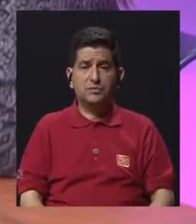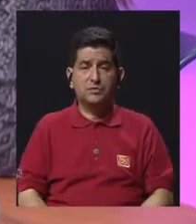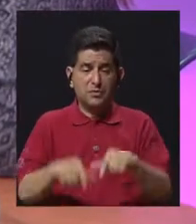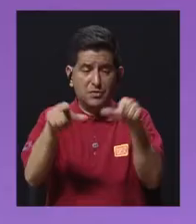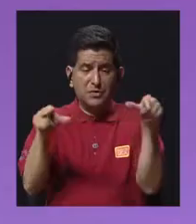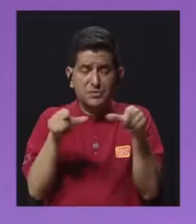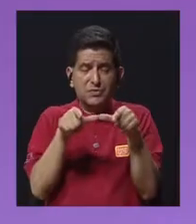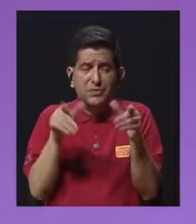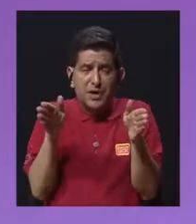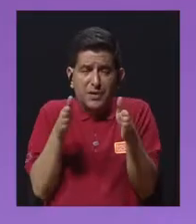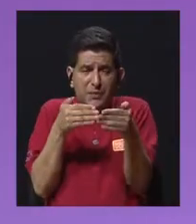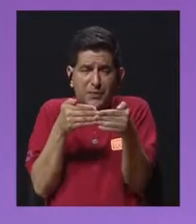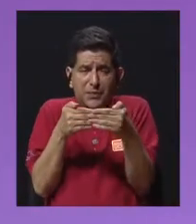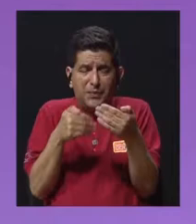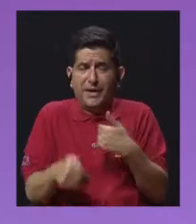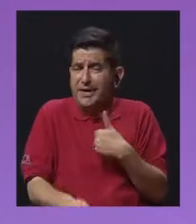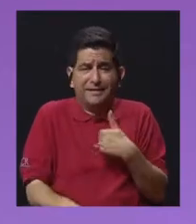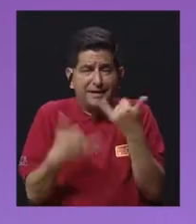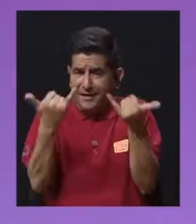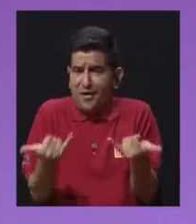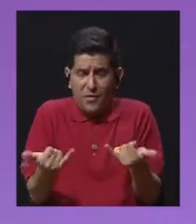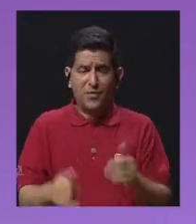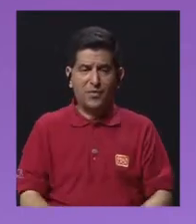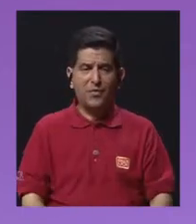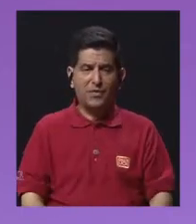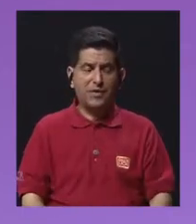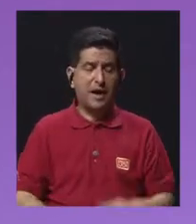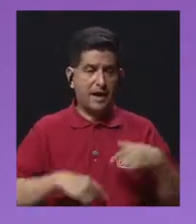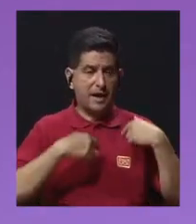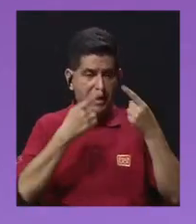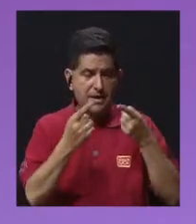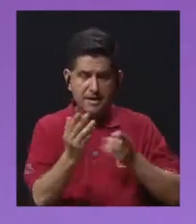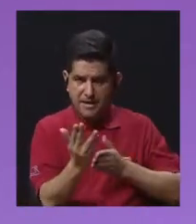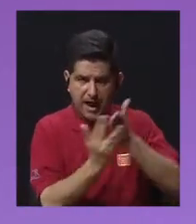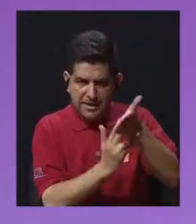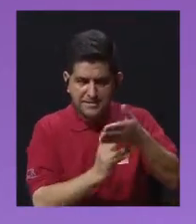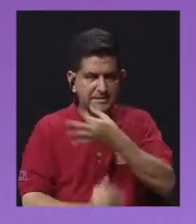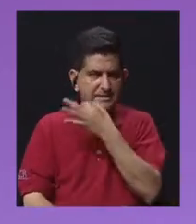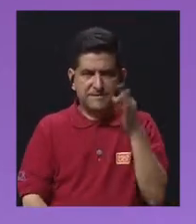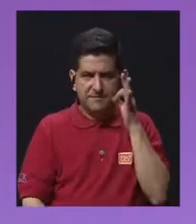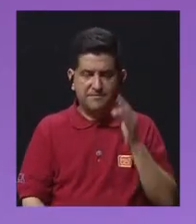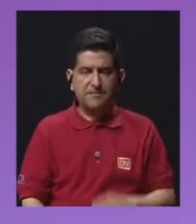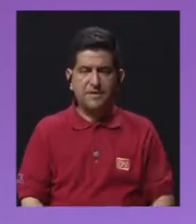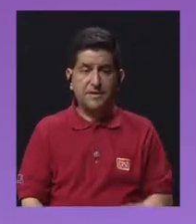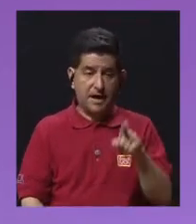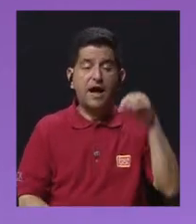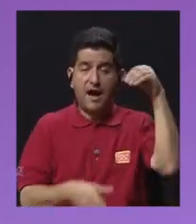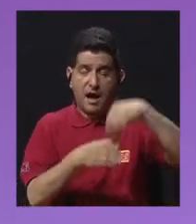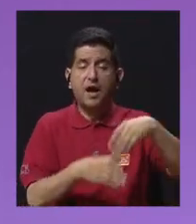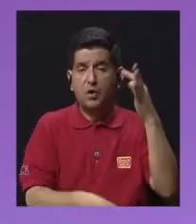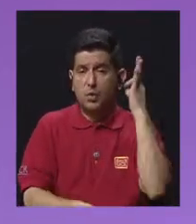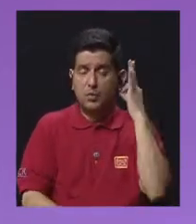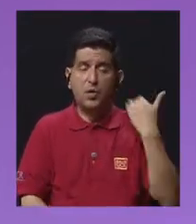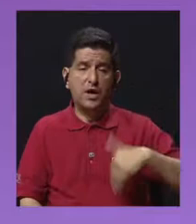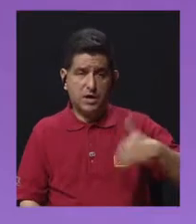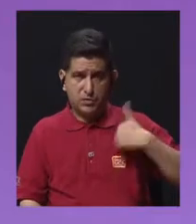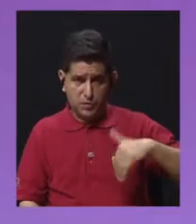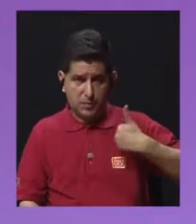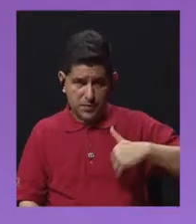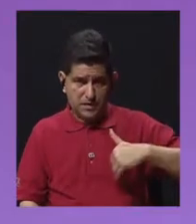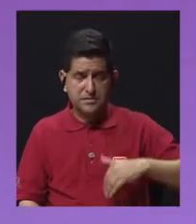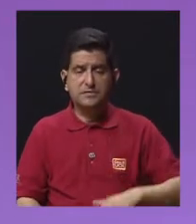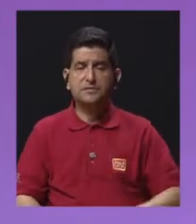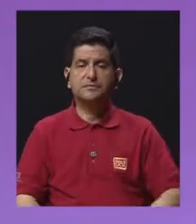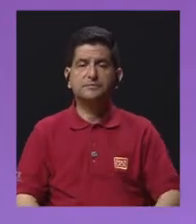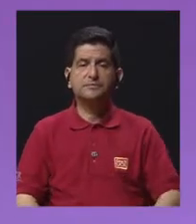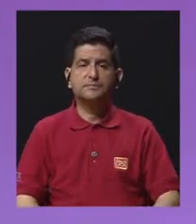muy reducidos, un lote muy pequeño, y entramos a las fincas. Allí sí